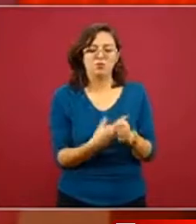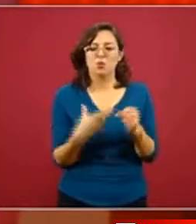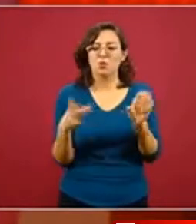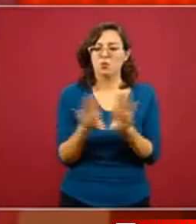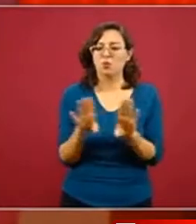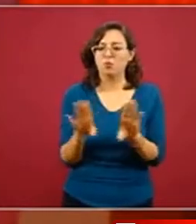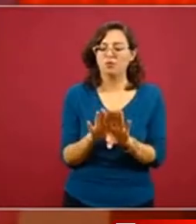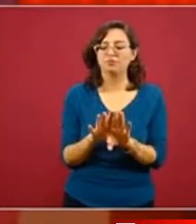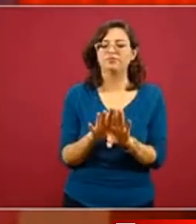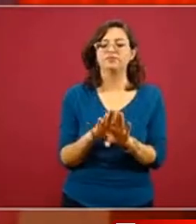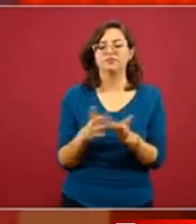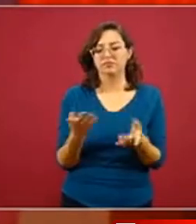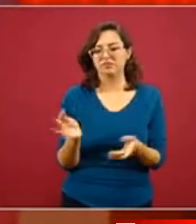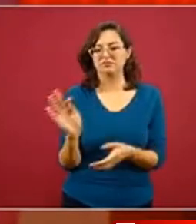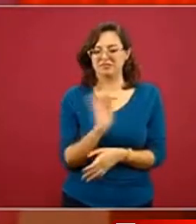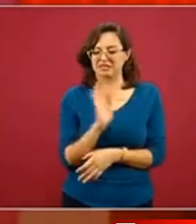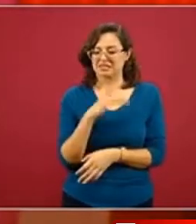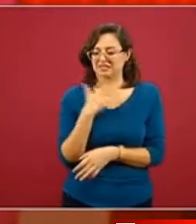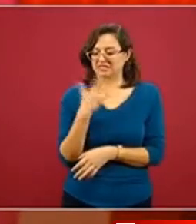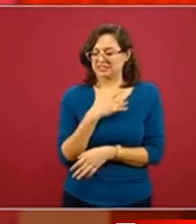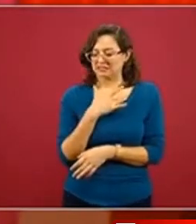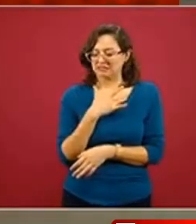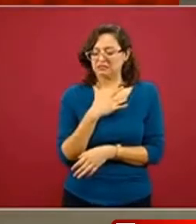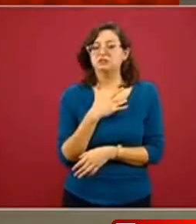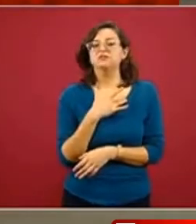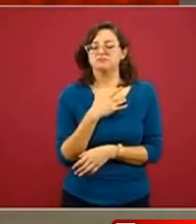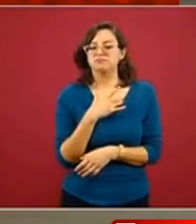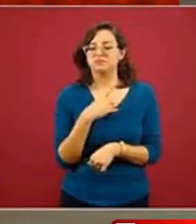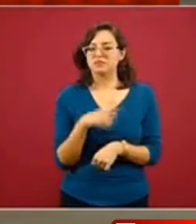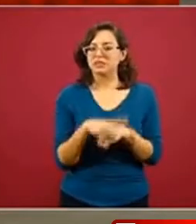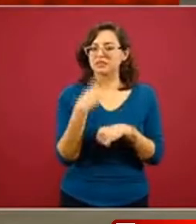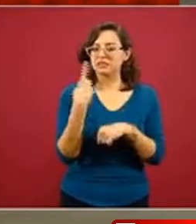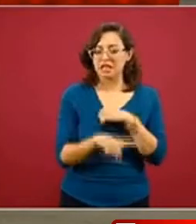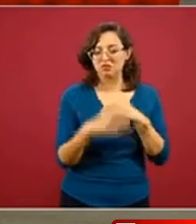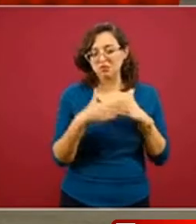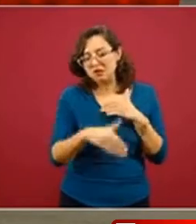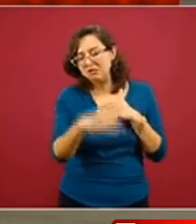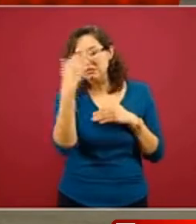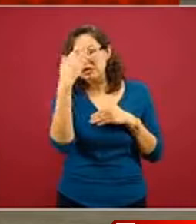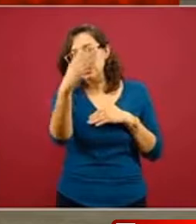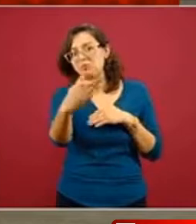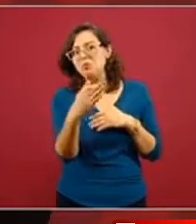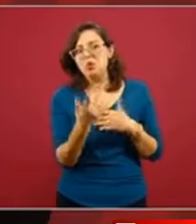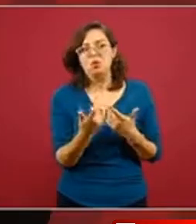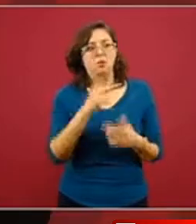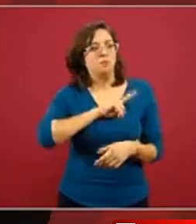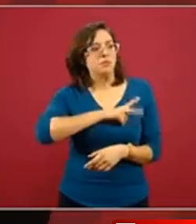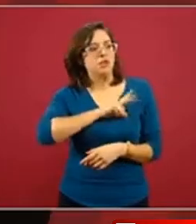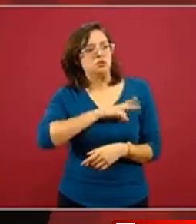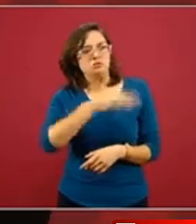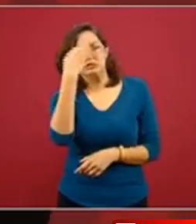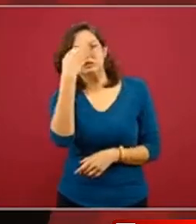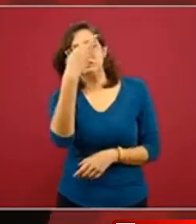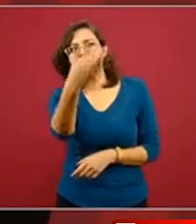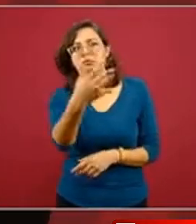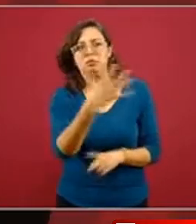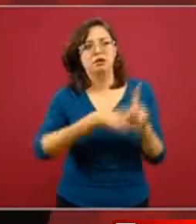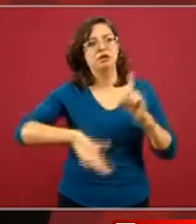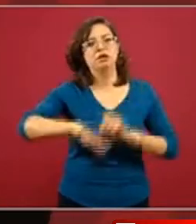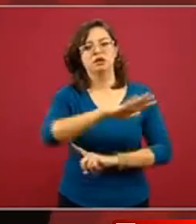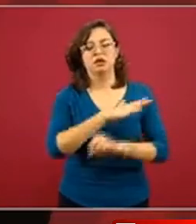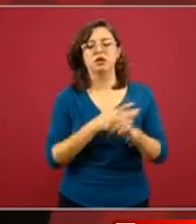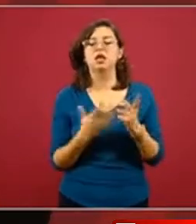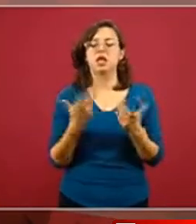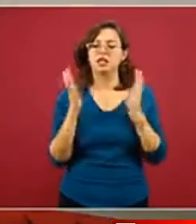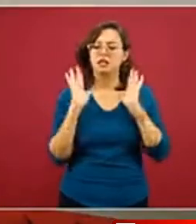o la percepción de una amenaza prolongada. Y hay varias intervenciones que se han hecho desde el